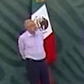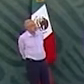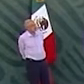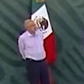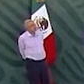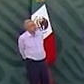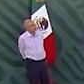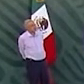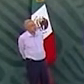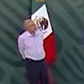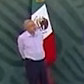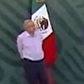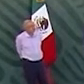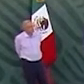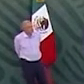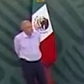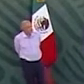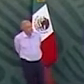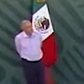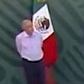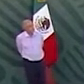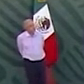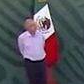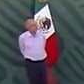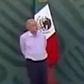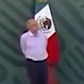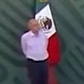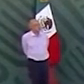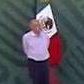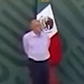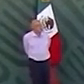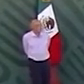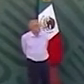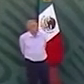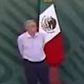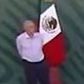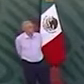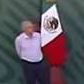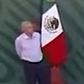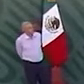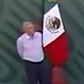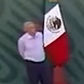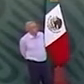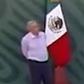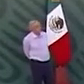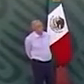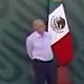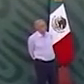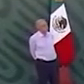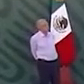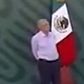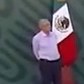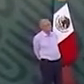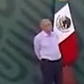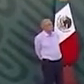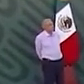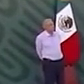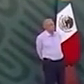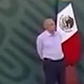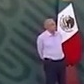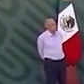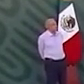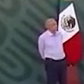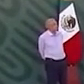Instituto Nacional Electoral para en el presupuesto de egresos del próximo año. La reducción es de